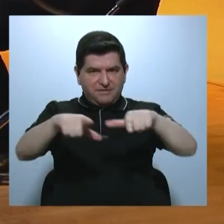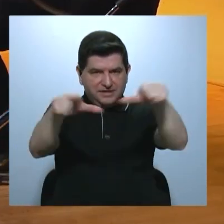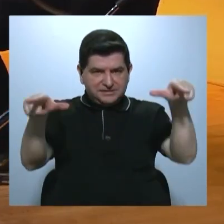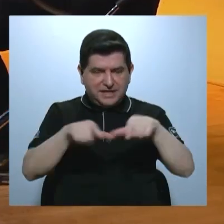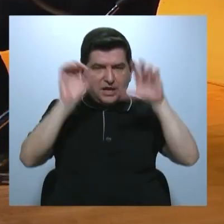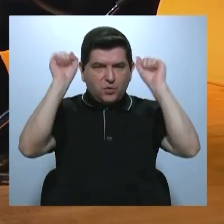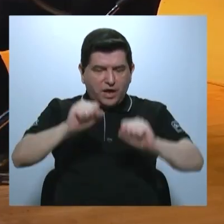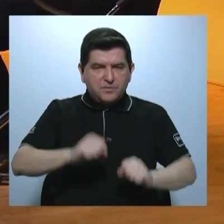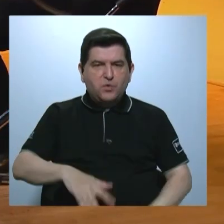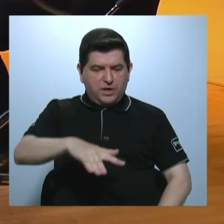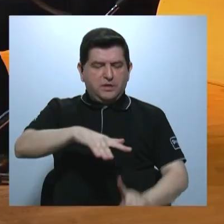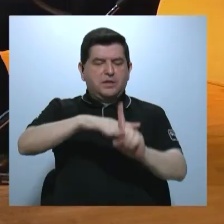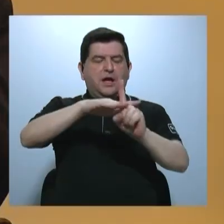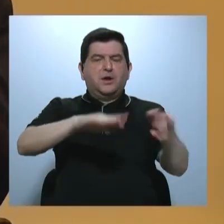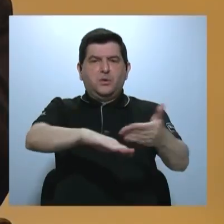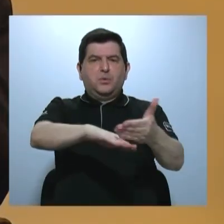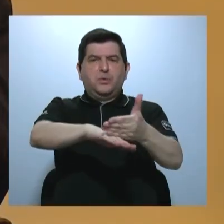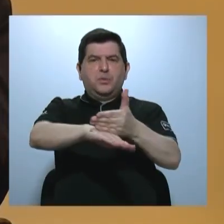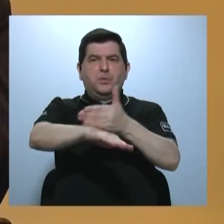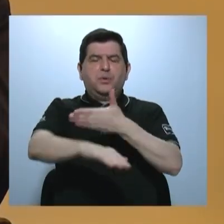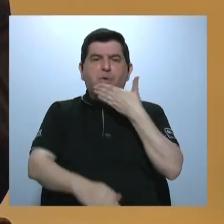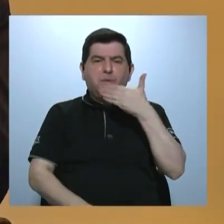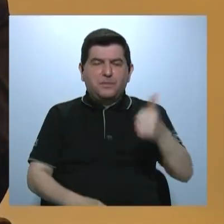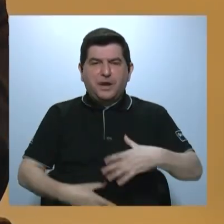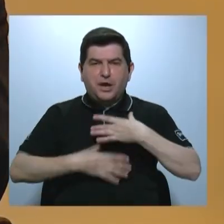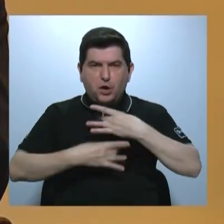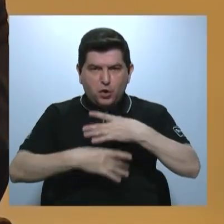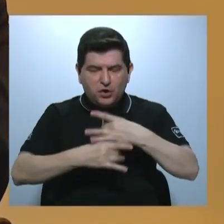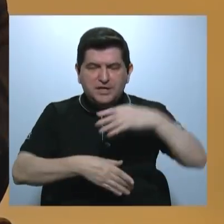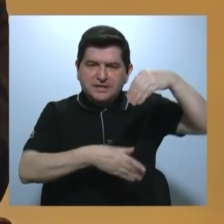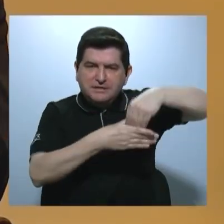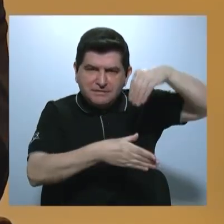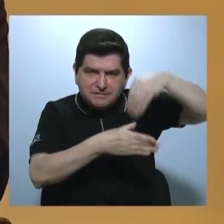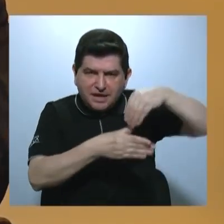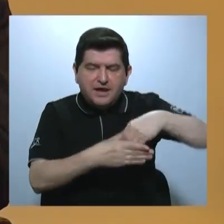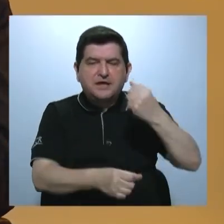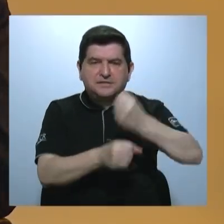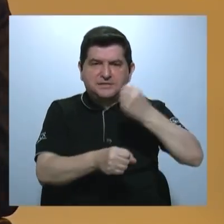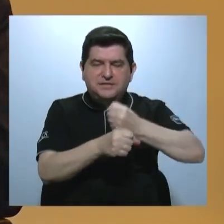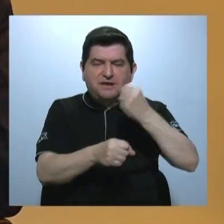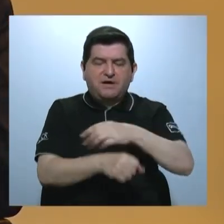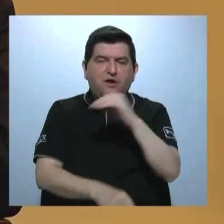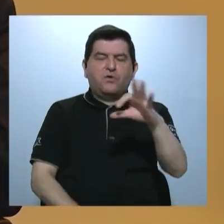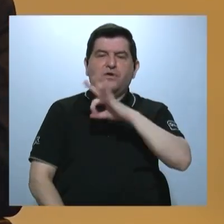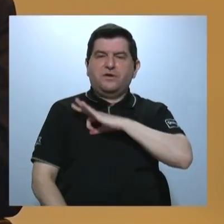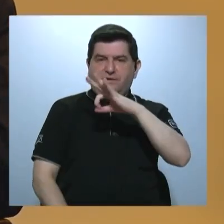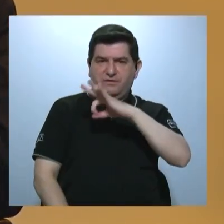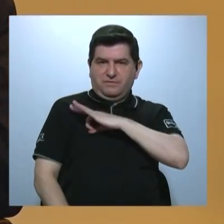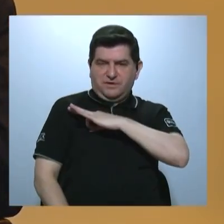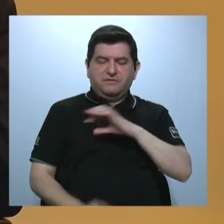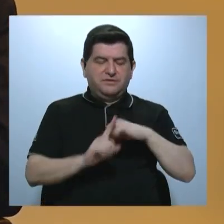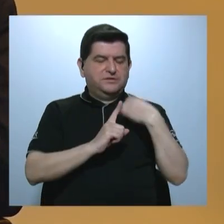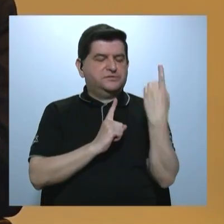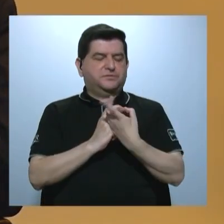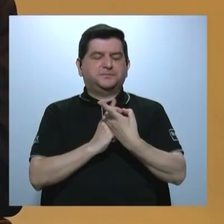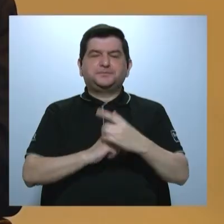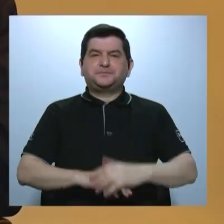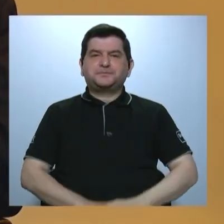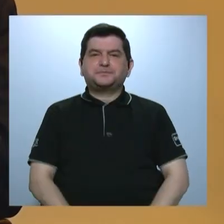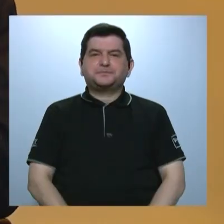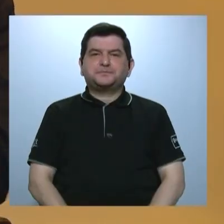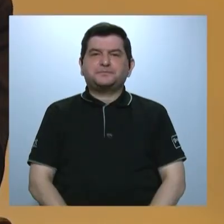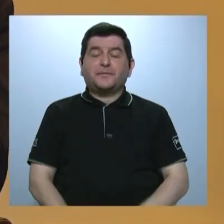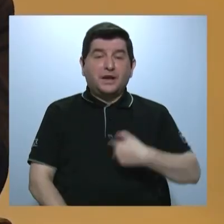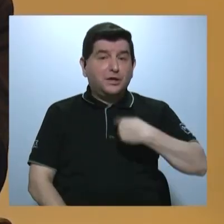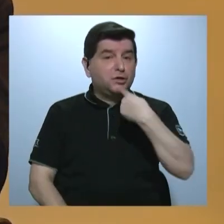pueda destacar y realizar una mejor atracción de inversión, de empleo y de generación de bienestar en la sociedad. Y